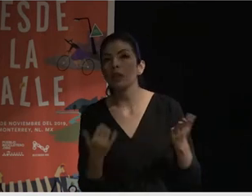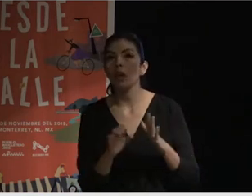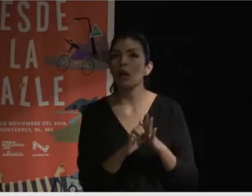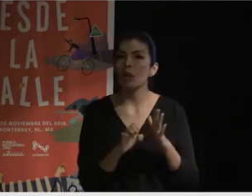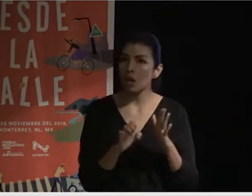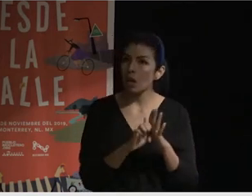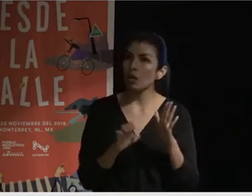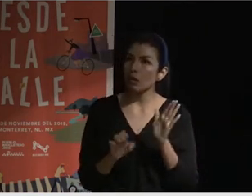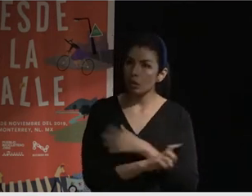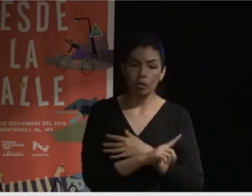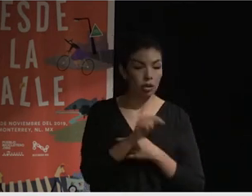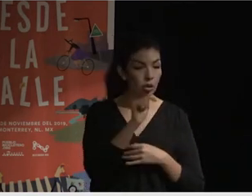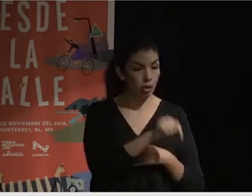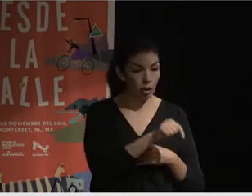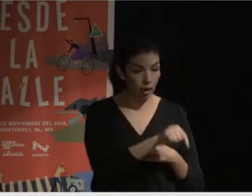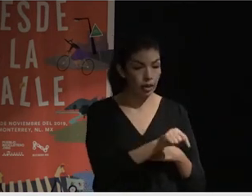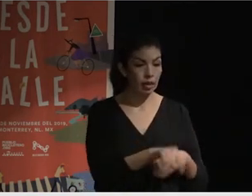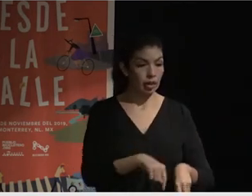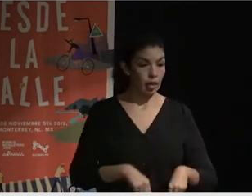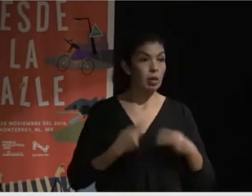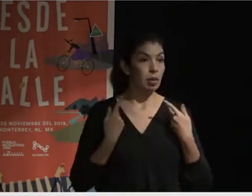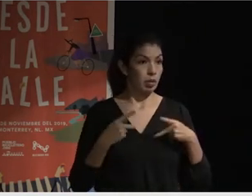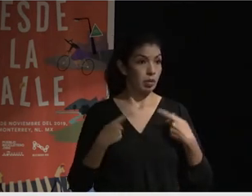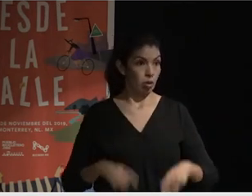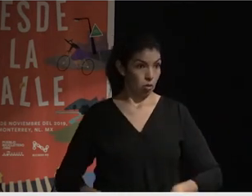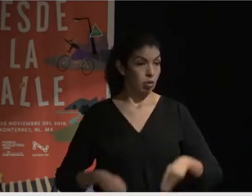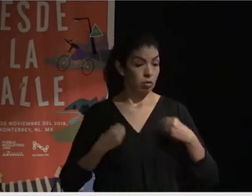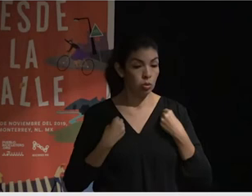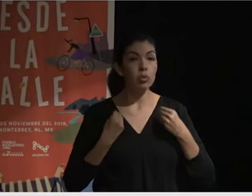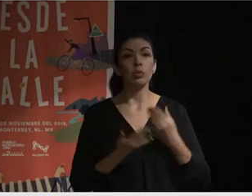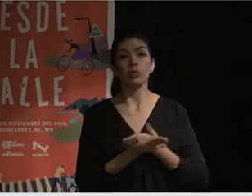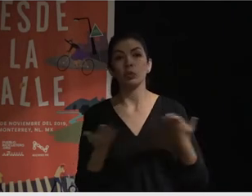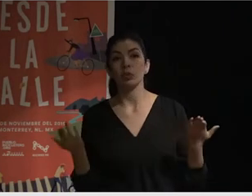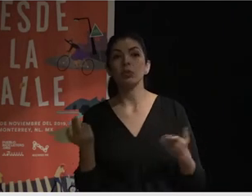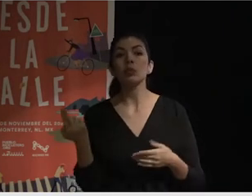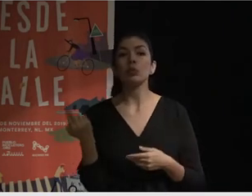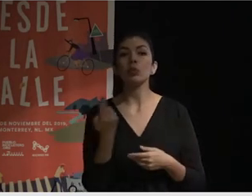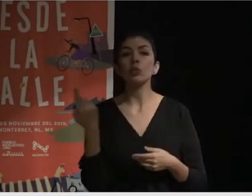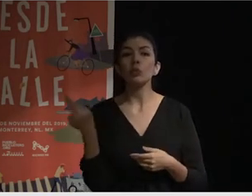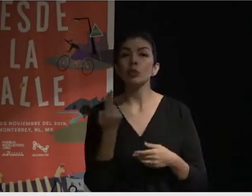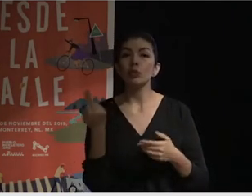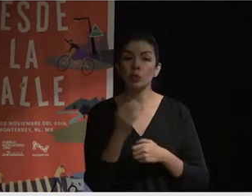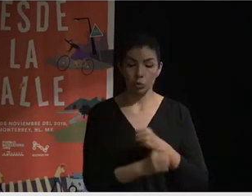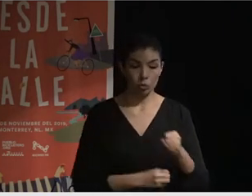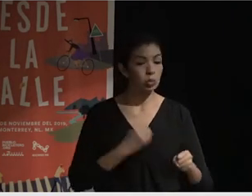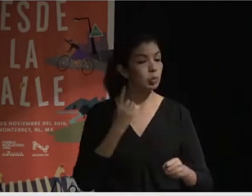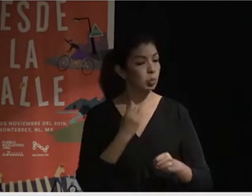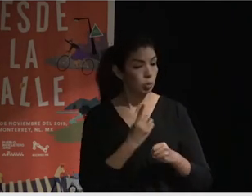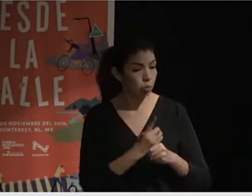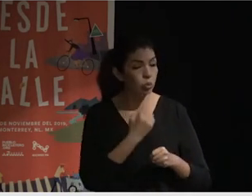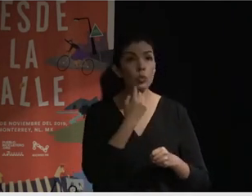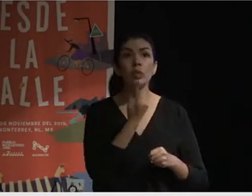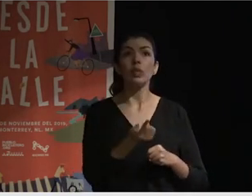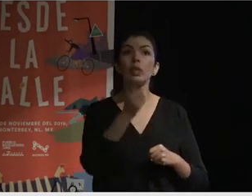apropiarse de los espacios donde ellos mismos viven y empezar a generar quizás nuevas maneras de negocio, pero de negocios que en verdad